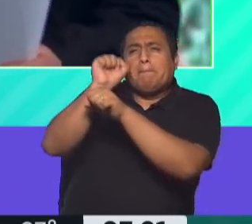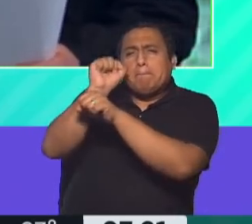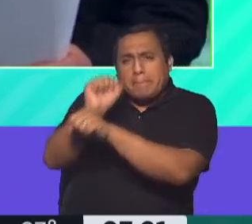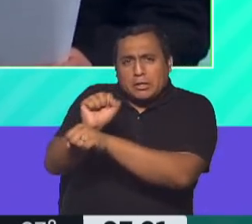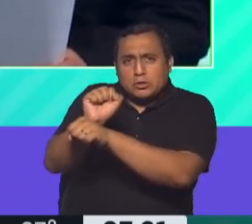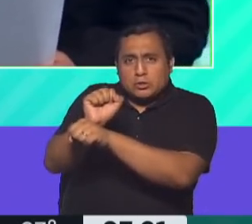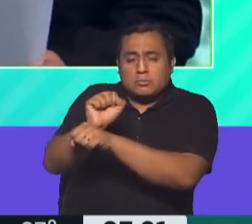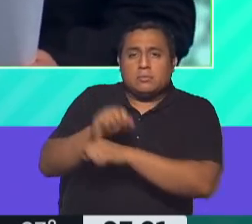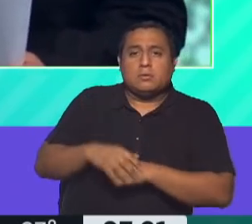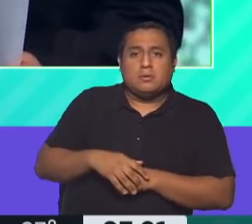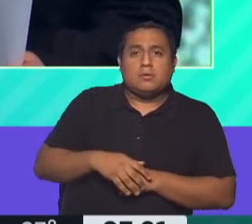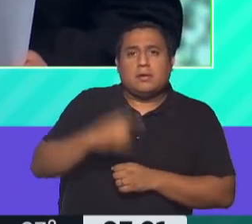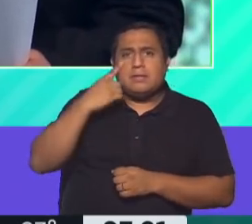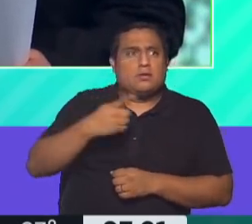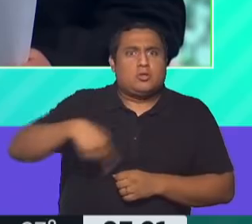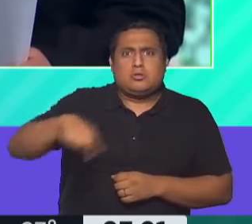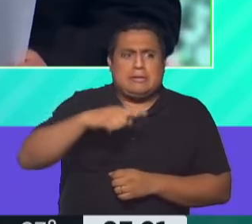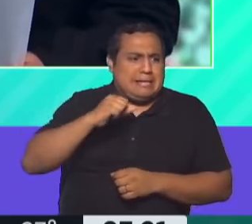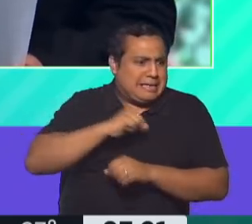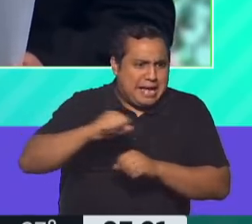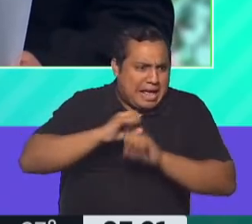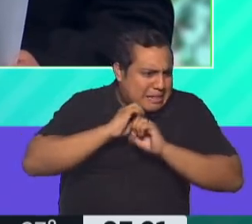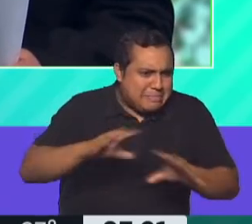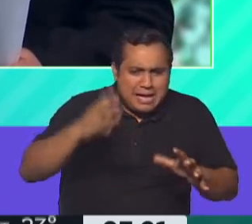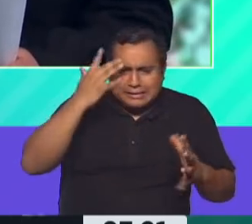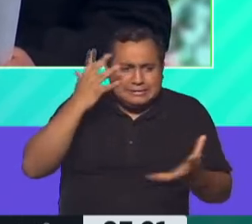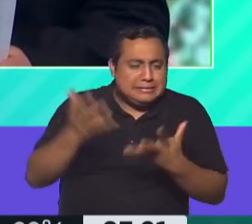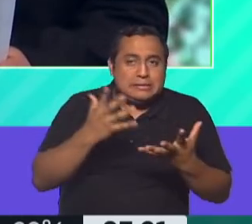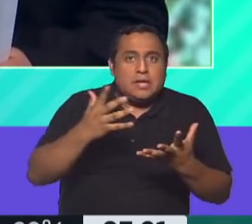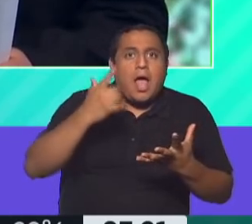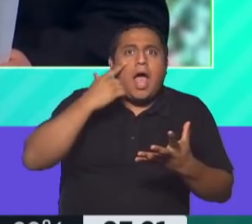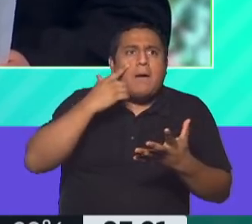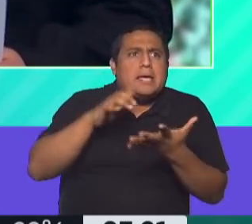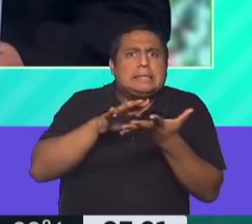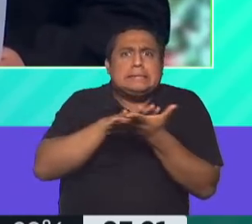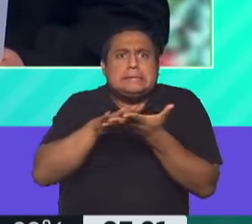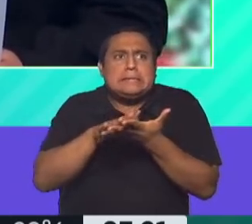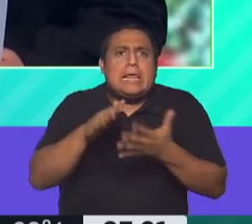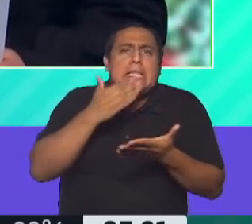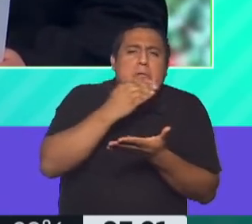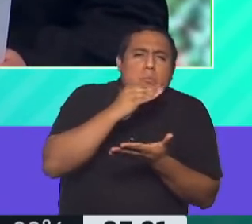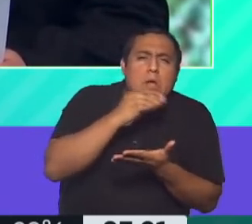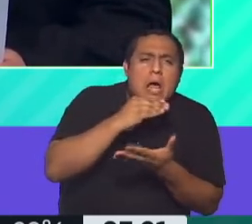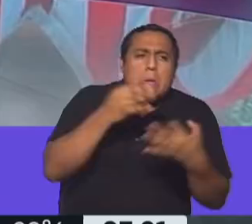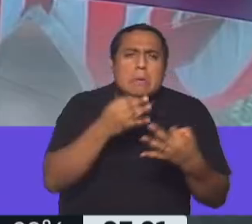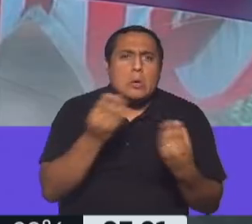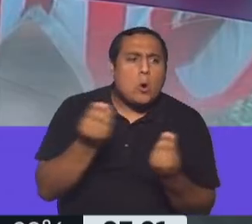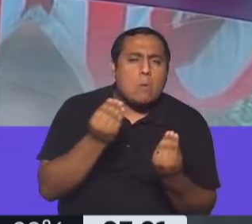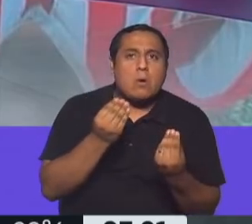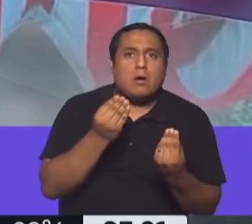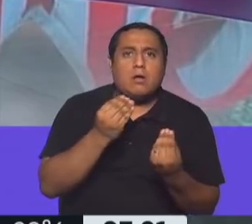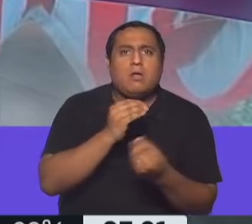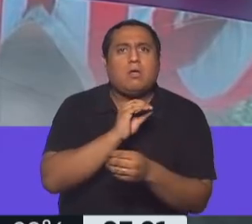para emprolijar esta cagada. Esto es lo que queda registrado en la conversación entre dos comisarios. Se